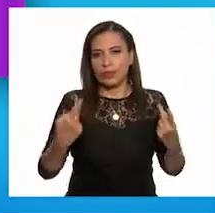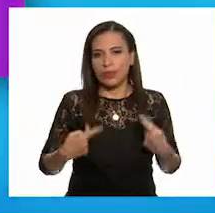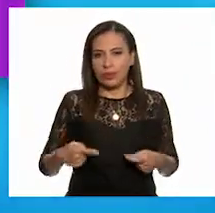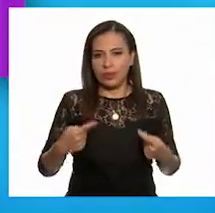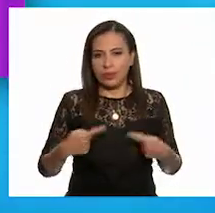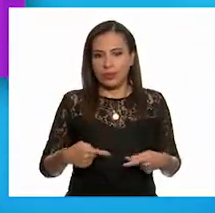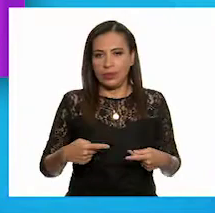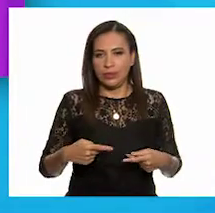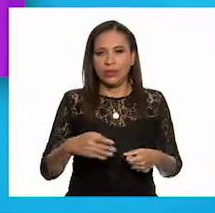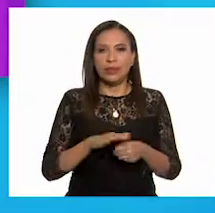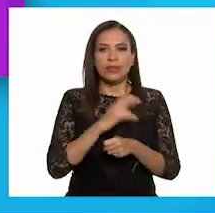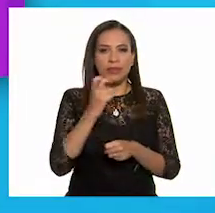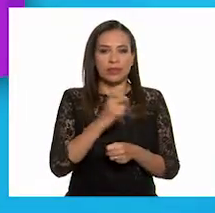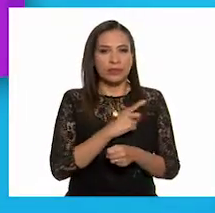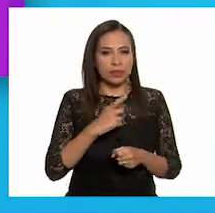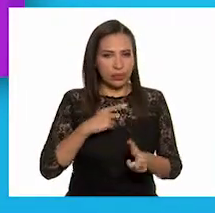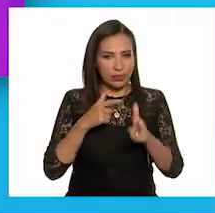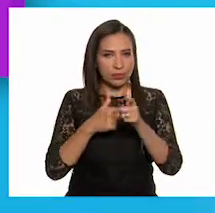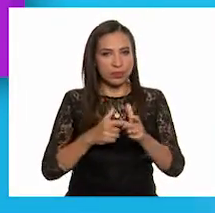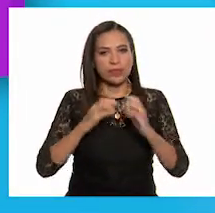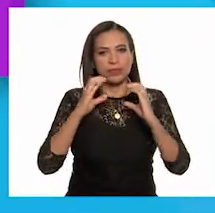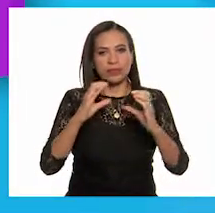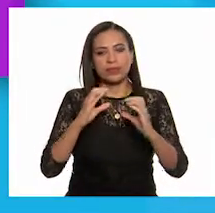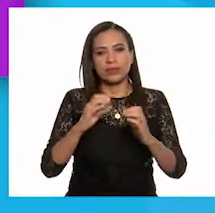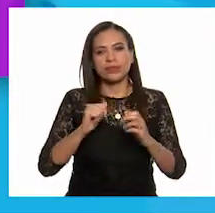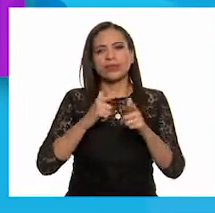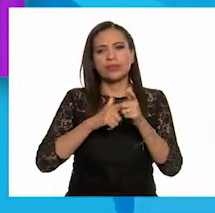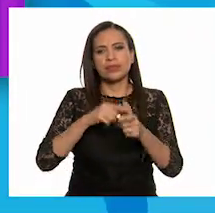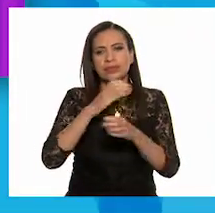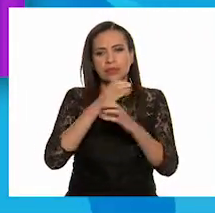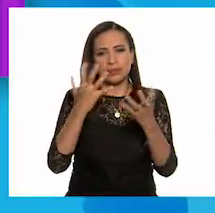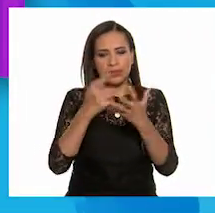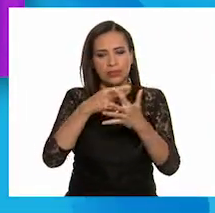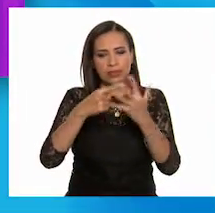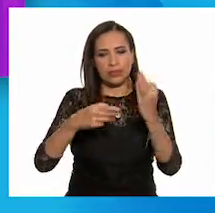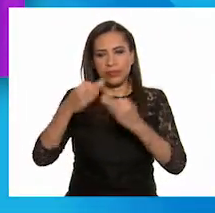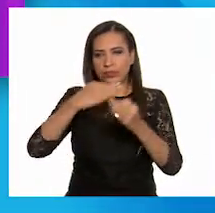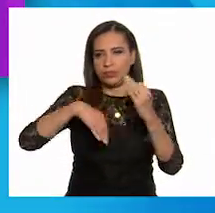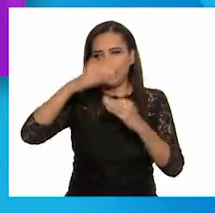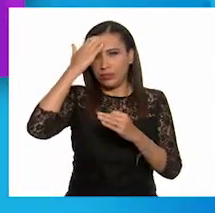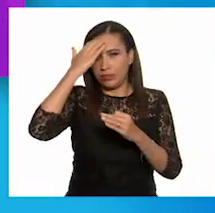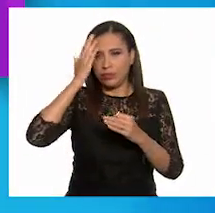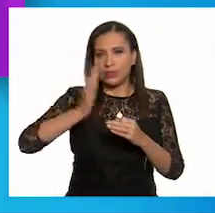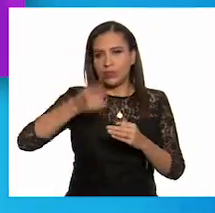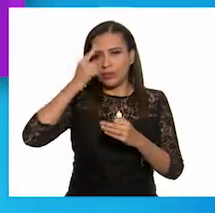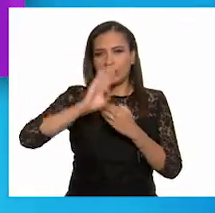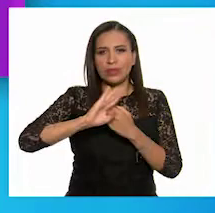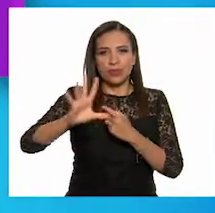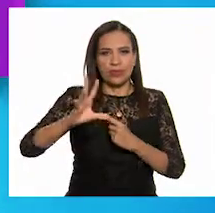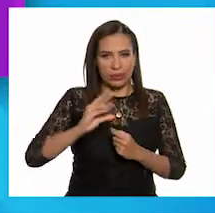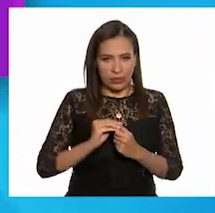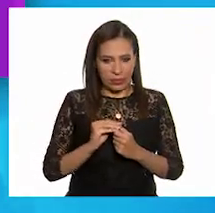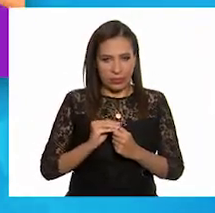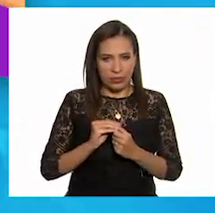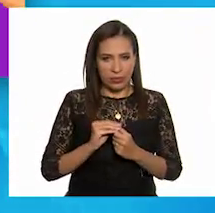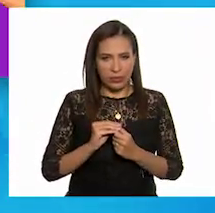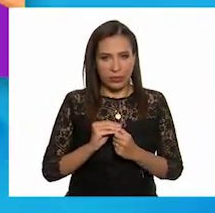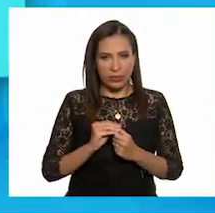las personas. Por eso hay que continuar cuidándonos siguiendo las buenas prácticas que ya todos conocemos para evitar